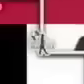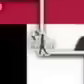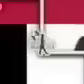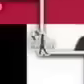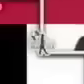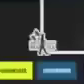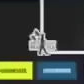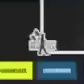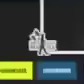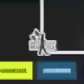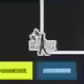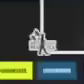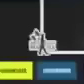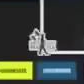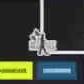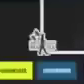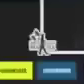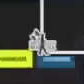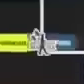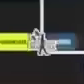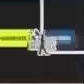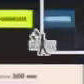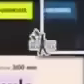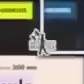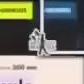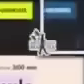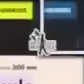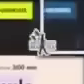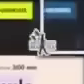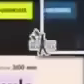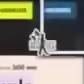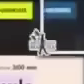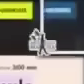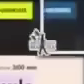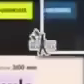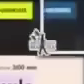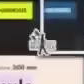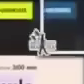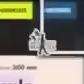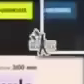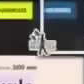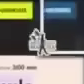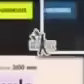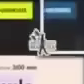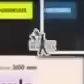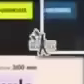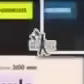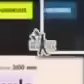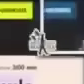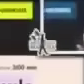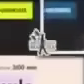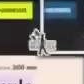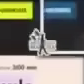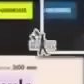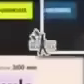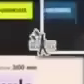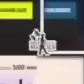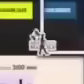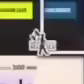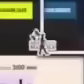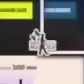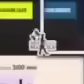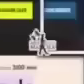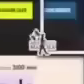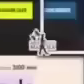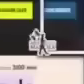frente a la Cámara de Diputados por estas y por muchas otras cosas. ¿Cómo fue la forma que el presidente López Obrador frenó